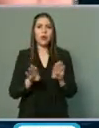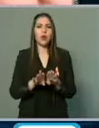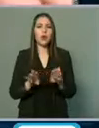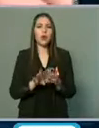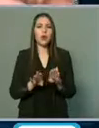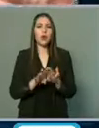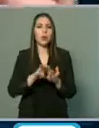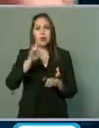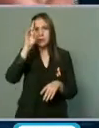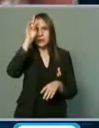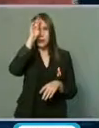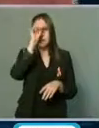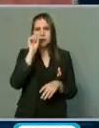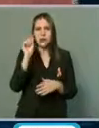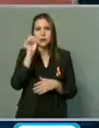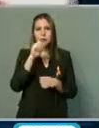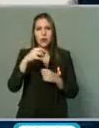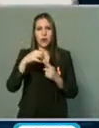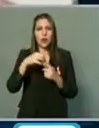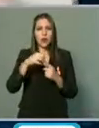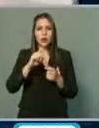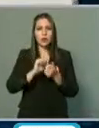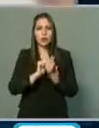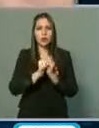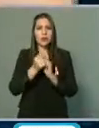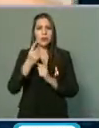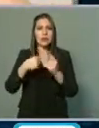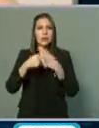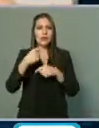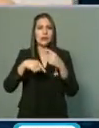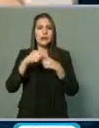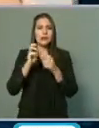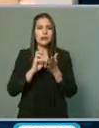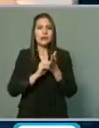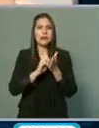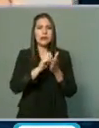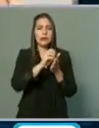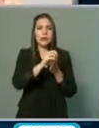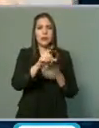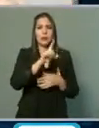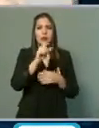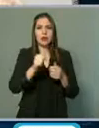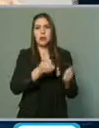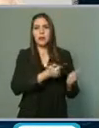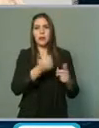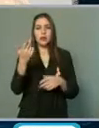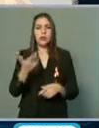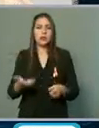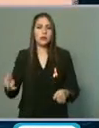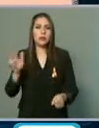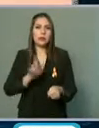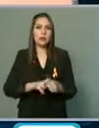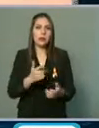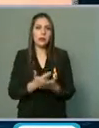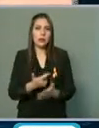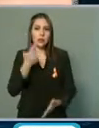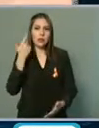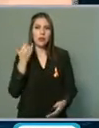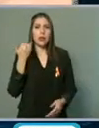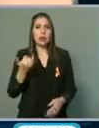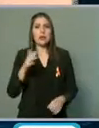pues bichos, hongos que después se iban desarrollando más y que bueno, ibas a parar al hospital por lo mismo y que incluso era